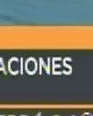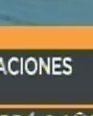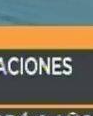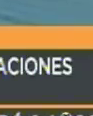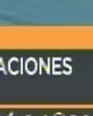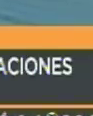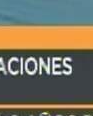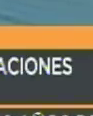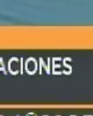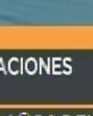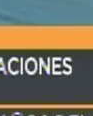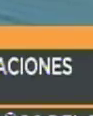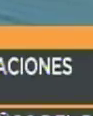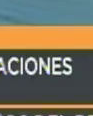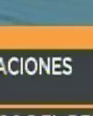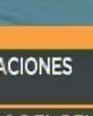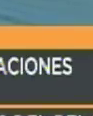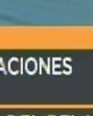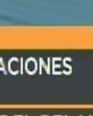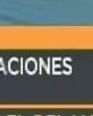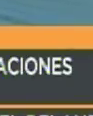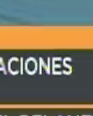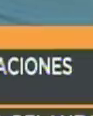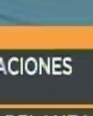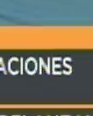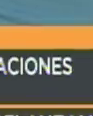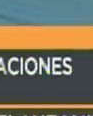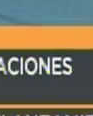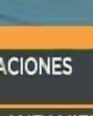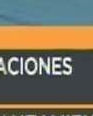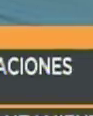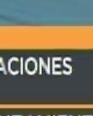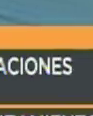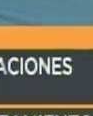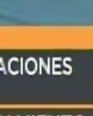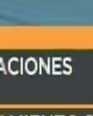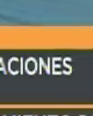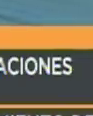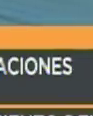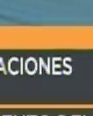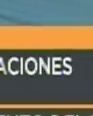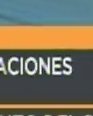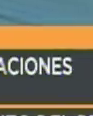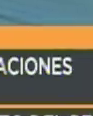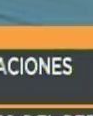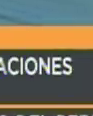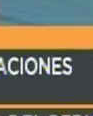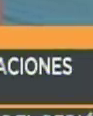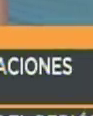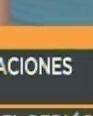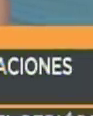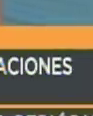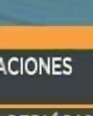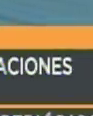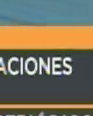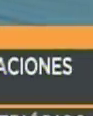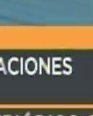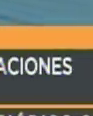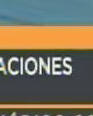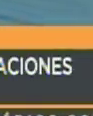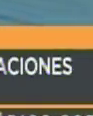Y ustedes que son ángeles de paz y amor, honrando a nuestros jóvenes que quedaron en el camino, producto del